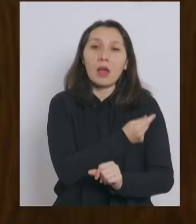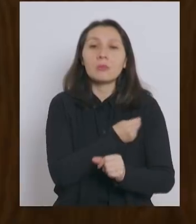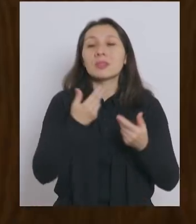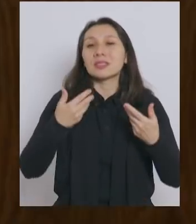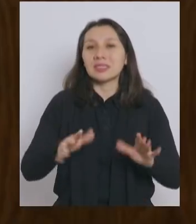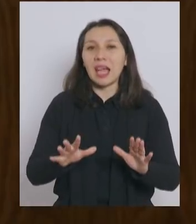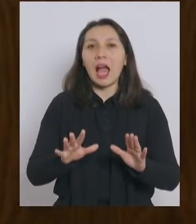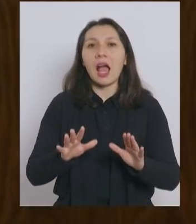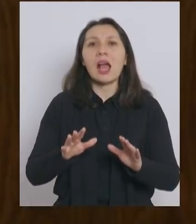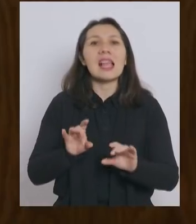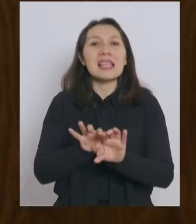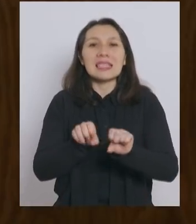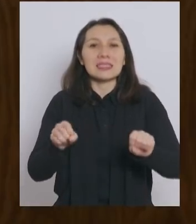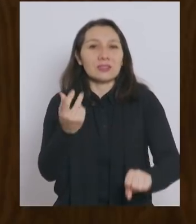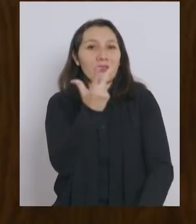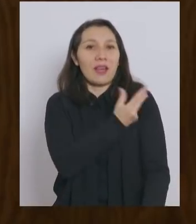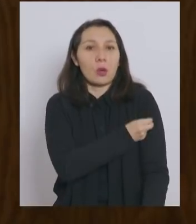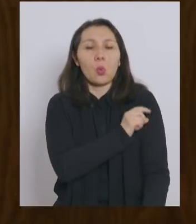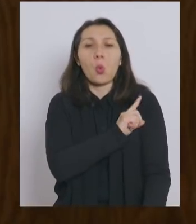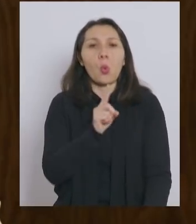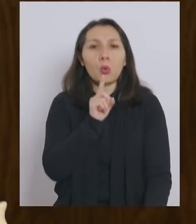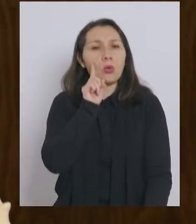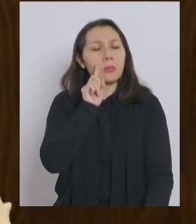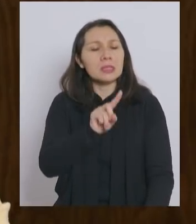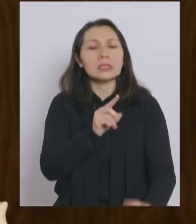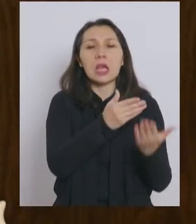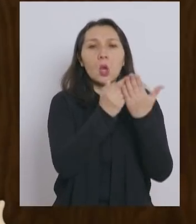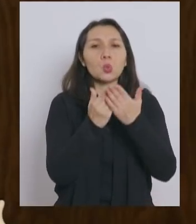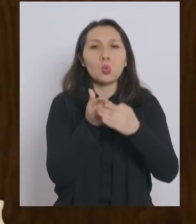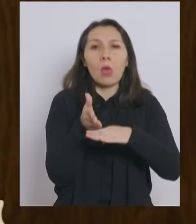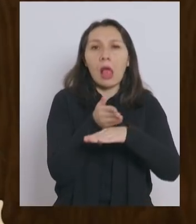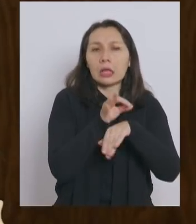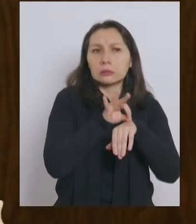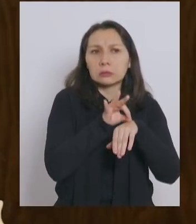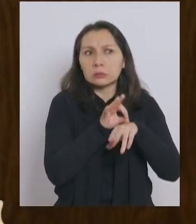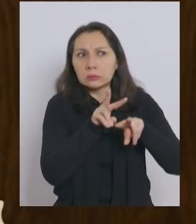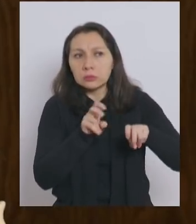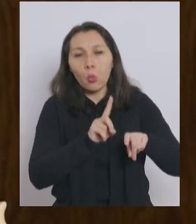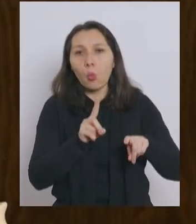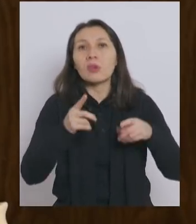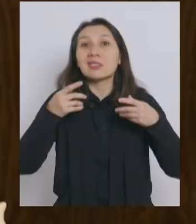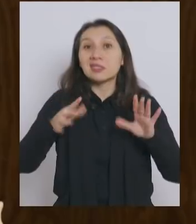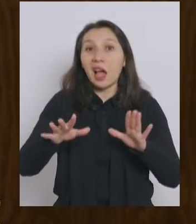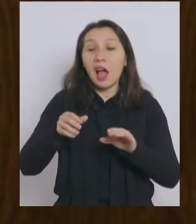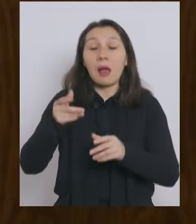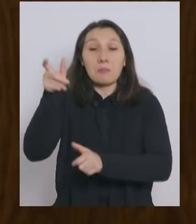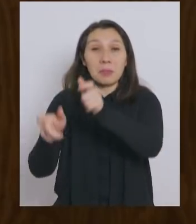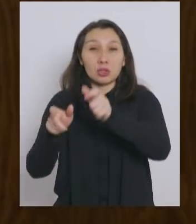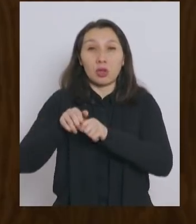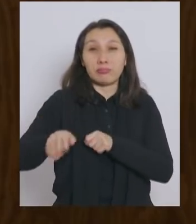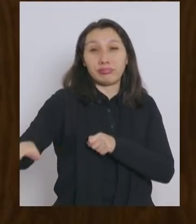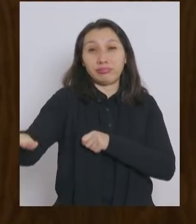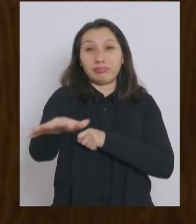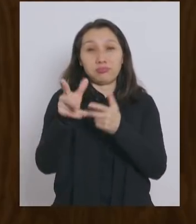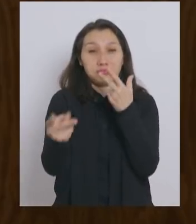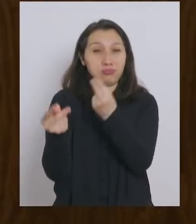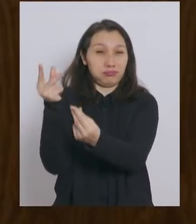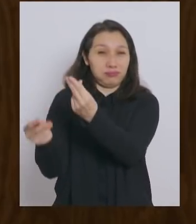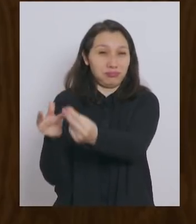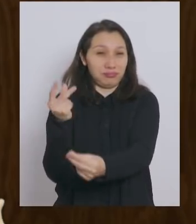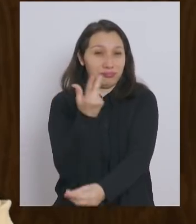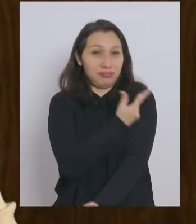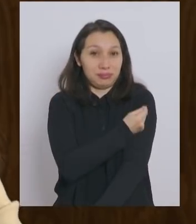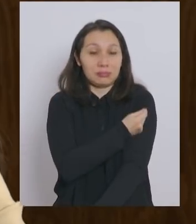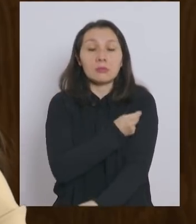ya puestas en la vacuna, es decir, no en el marco de un estudio clínico, sino que cuando están siendo puestas en la población en general.